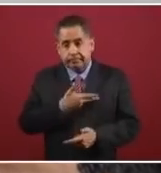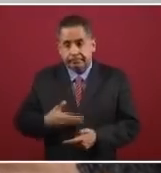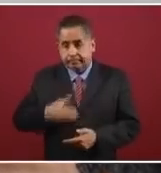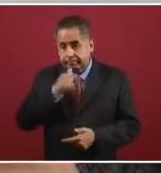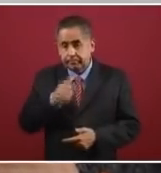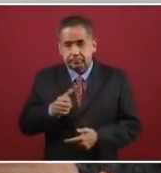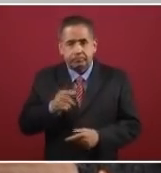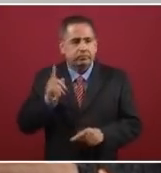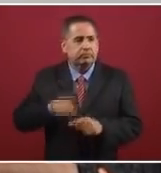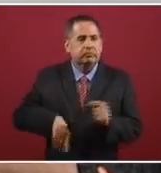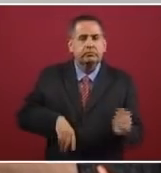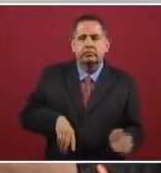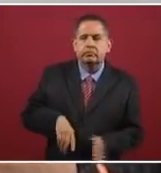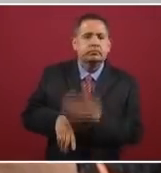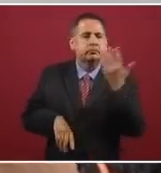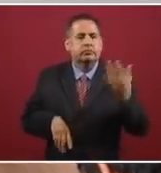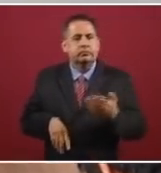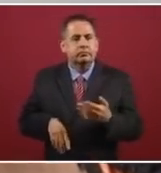lo hacen a un lado.